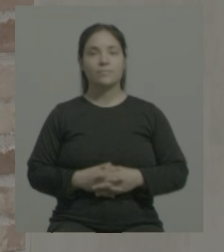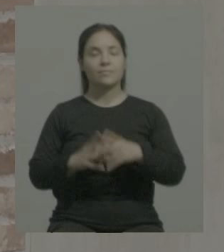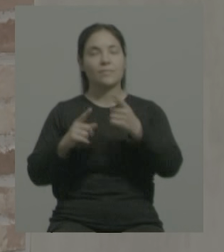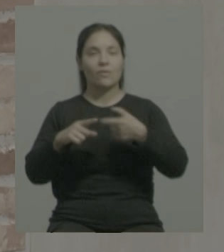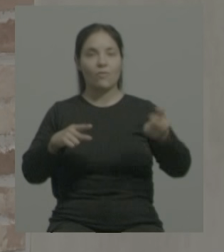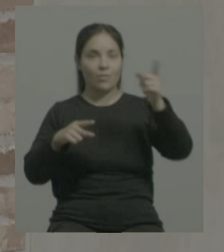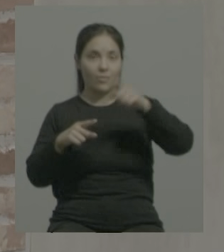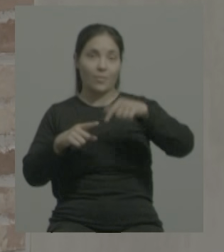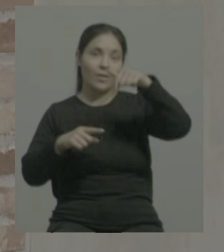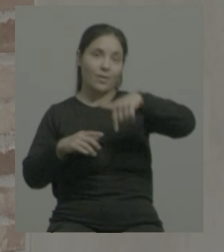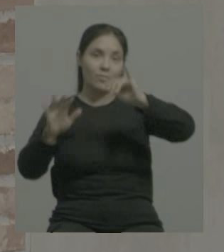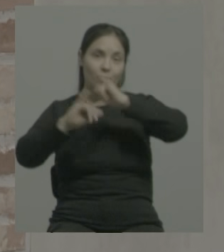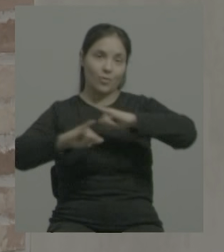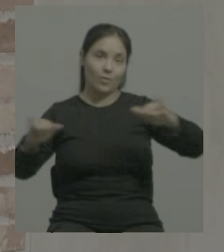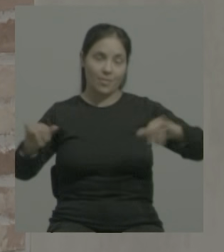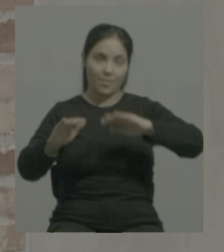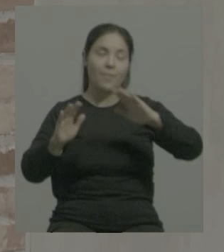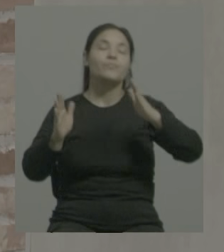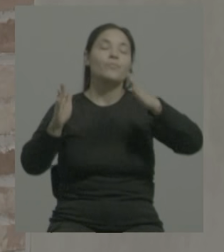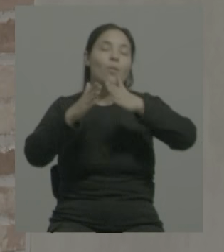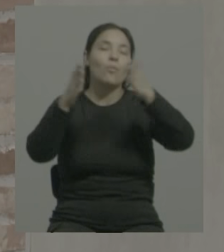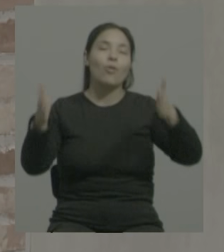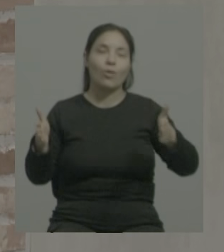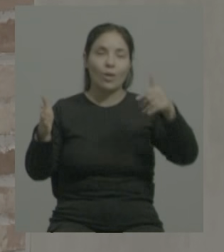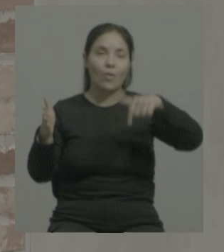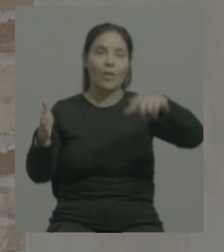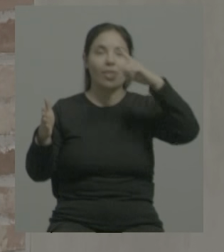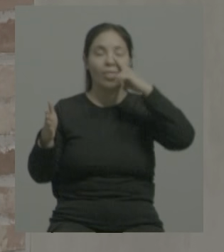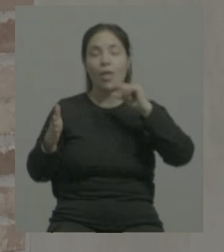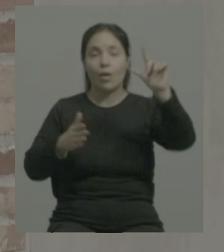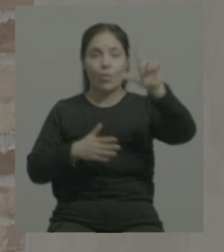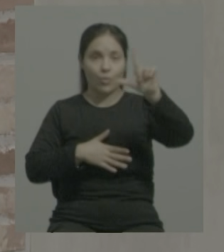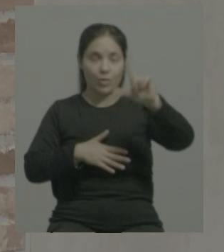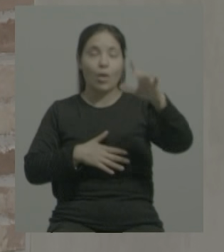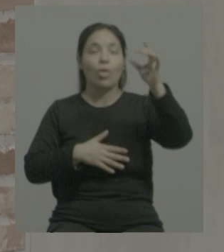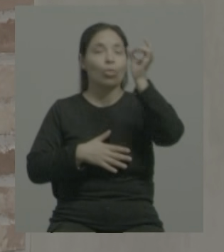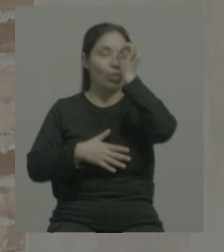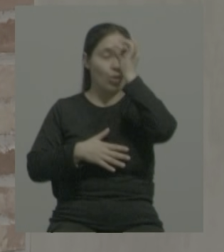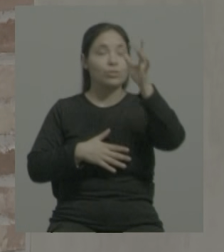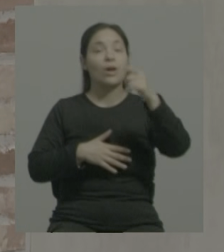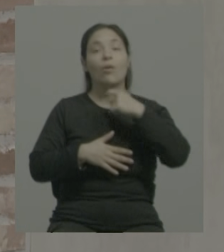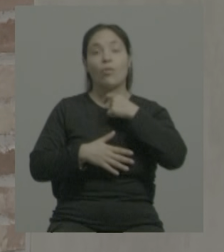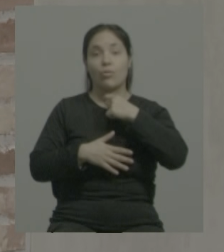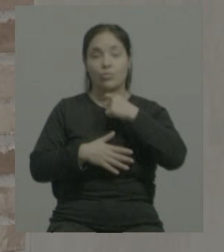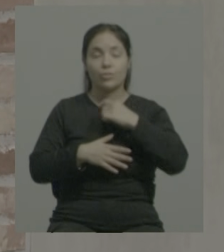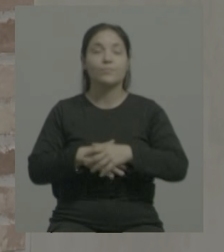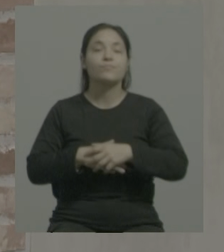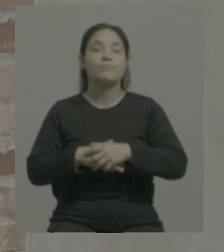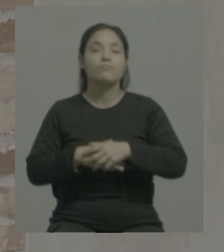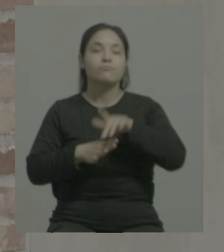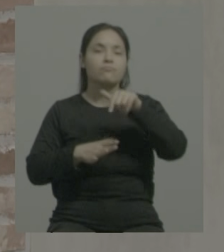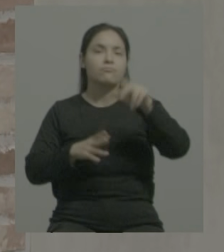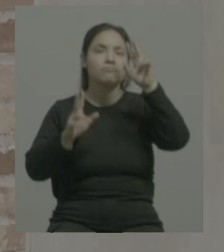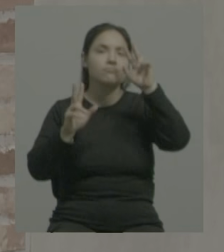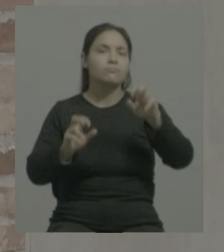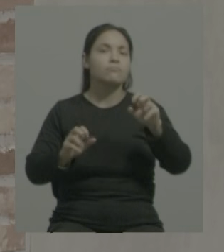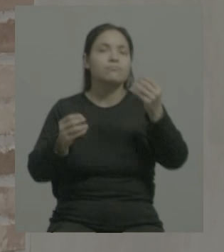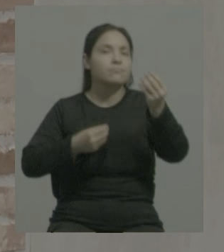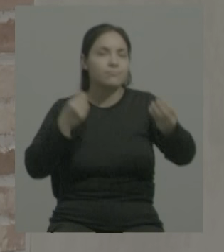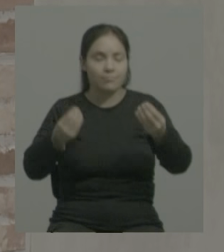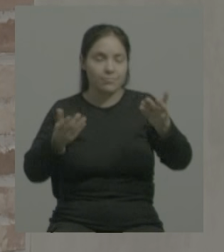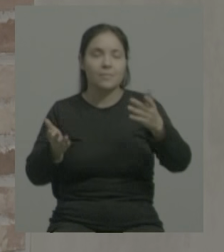Aquí estamos en Apuntes, nuevo bloque de este día lunes 12 de agosto, en el cual dijimos vamos a reflejar lo que está sucediendo